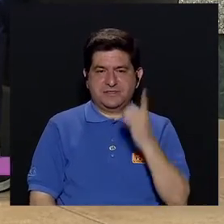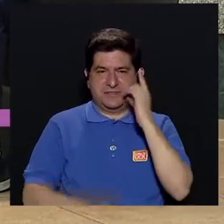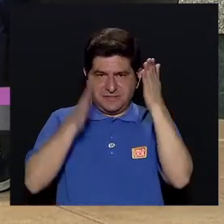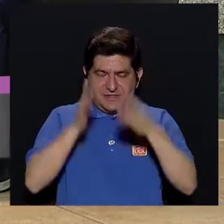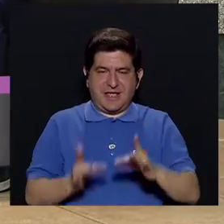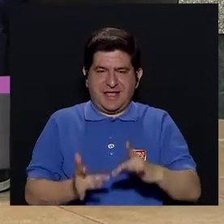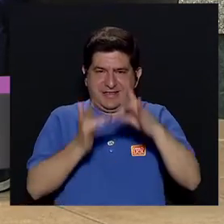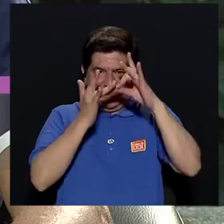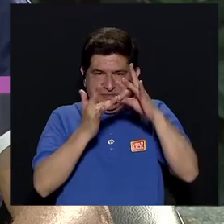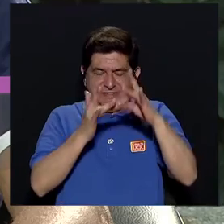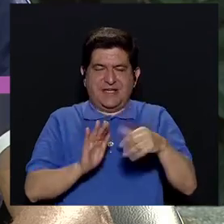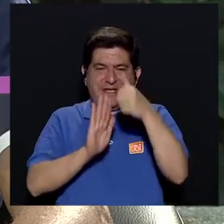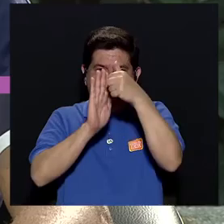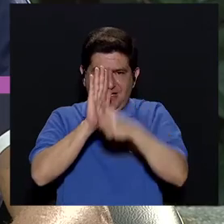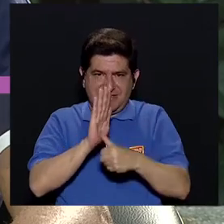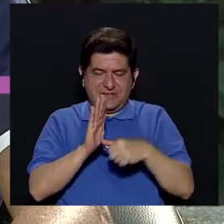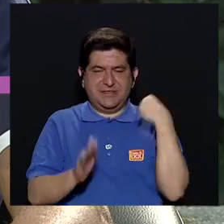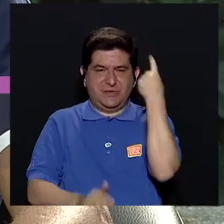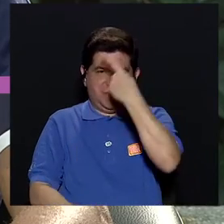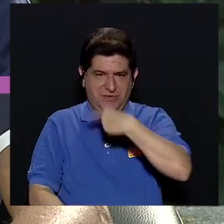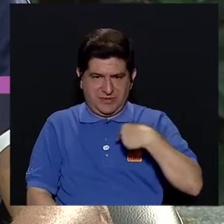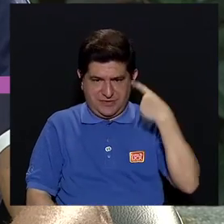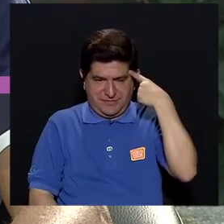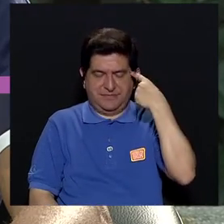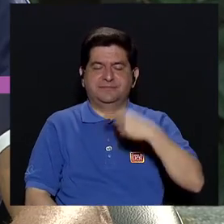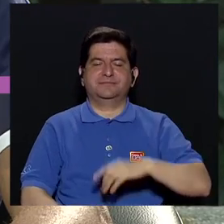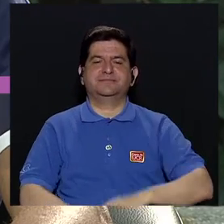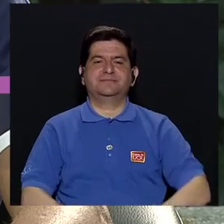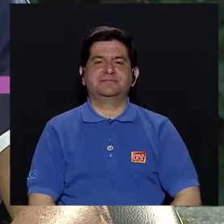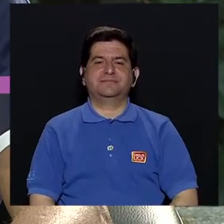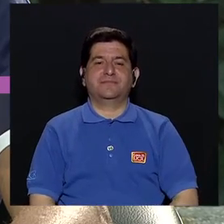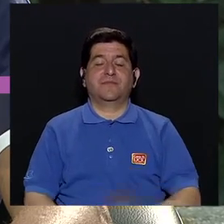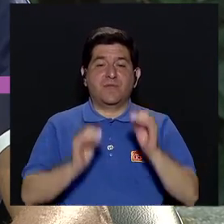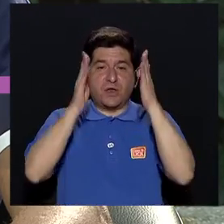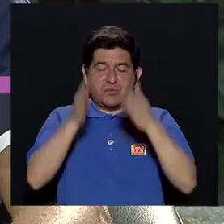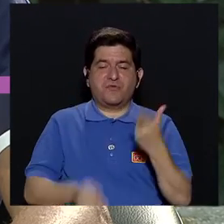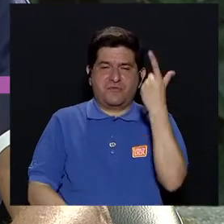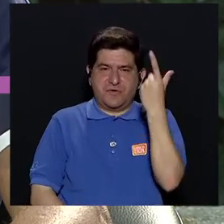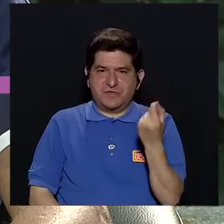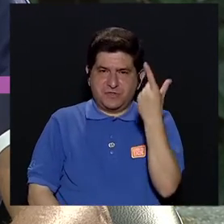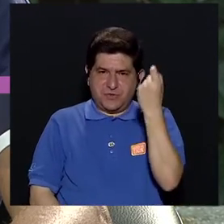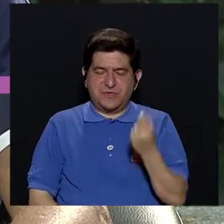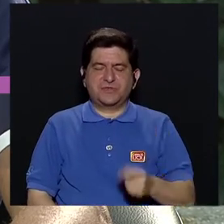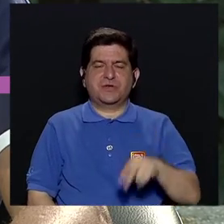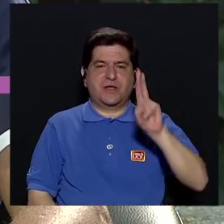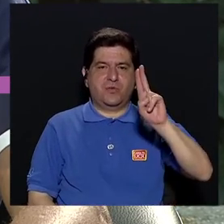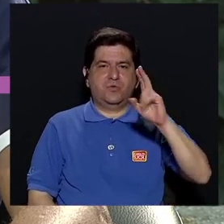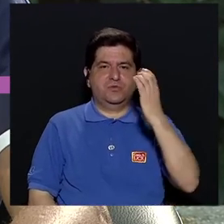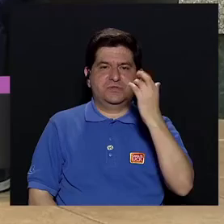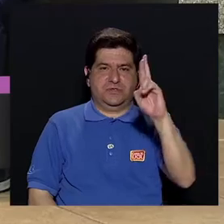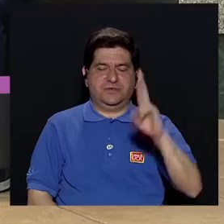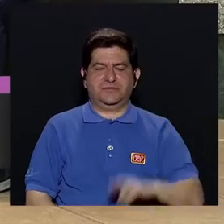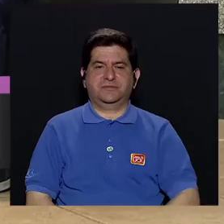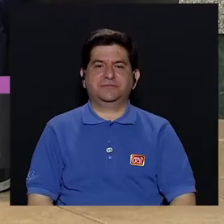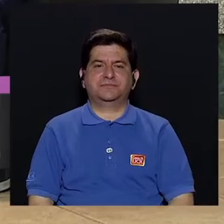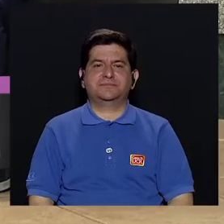odontólogo, especialista en cirugía maxilofacial y profesor pensionado de la Universidad de Costa